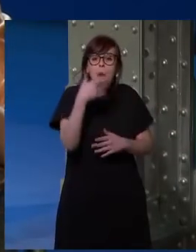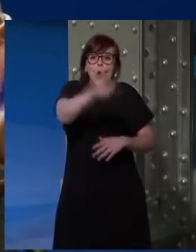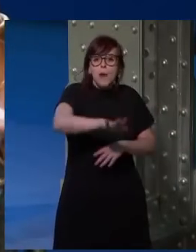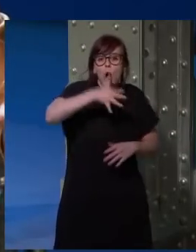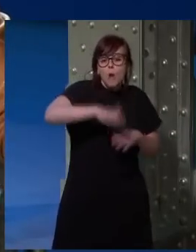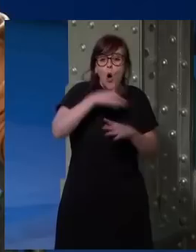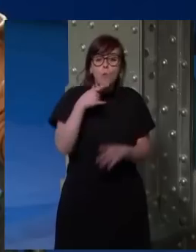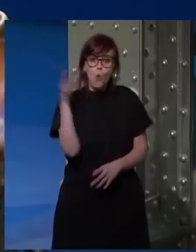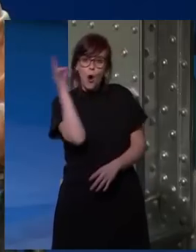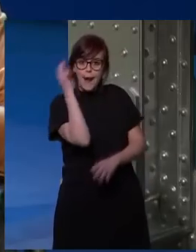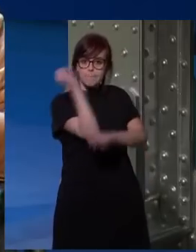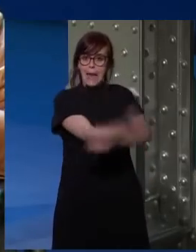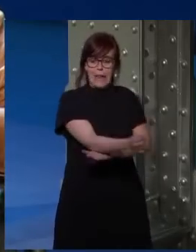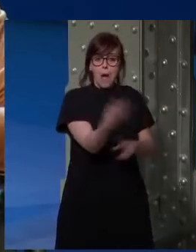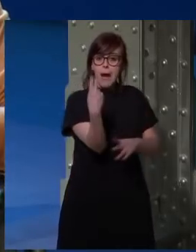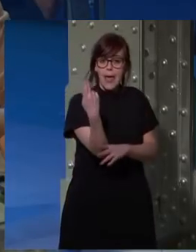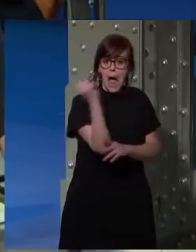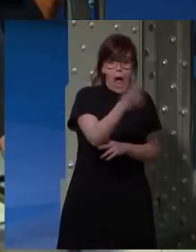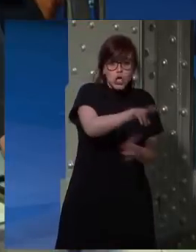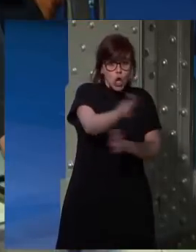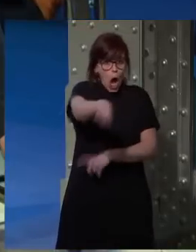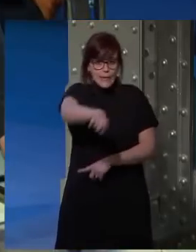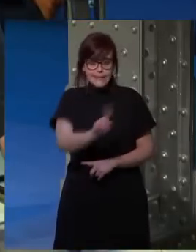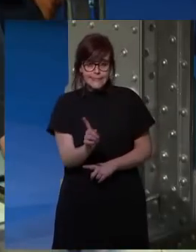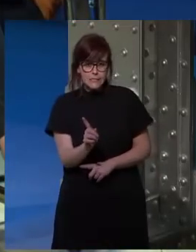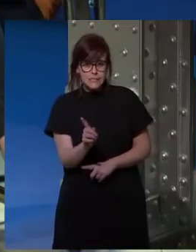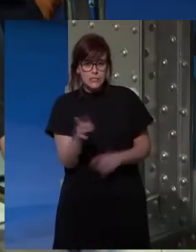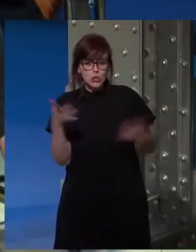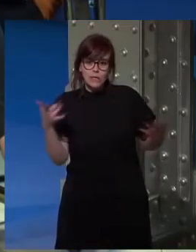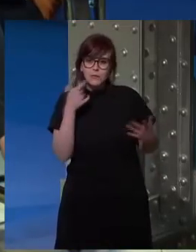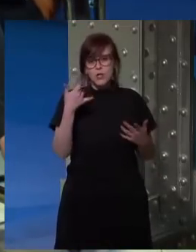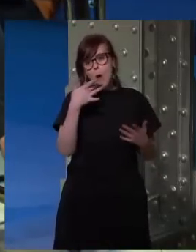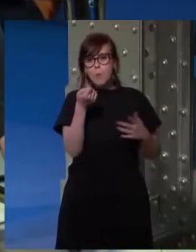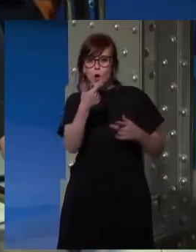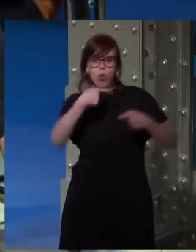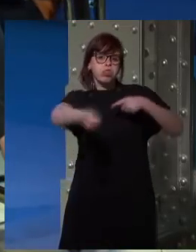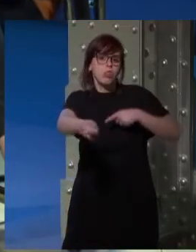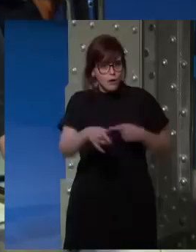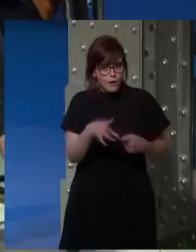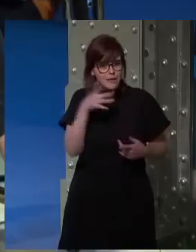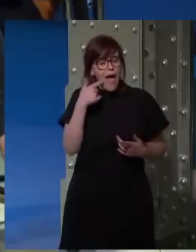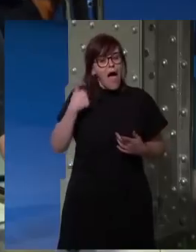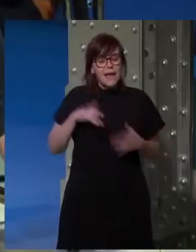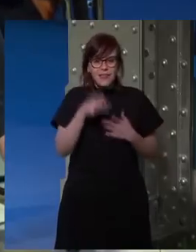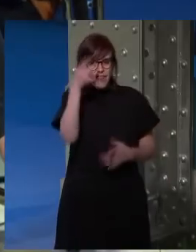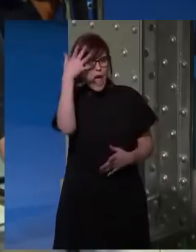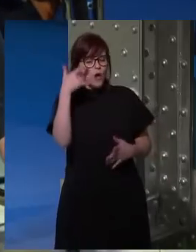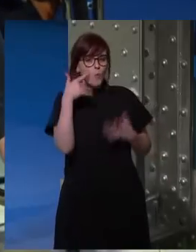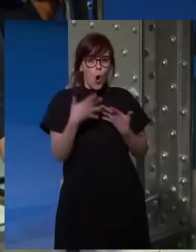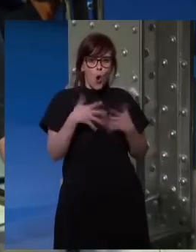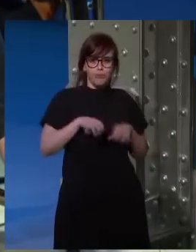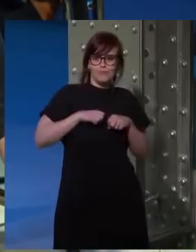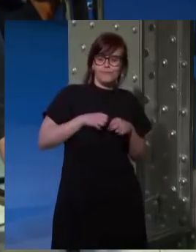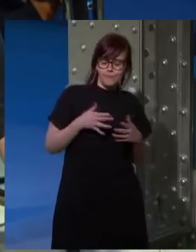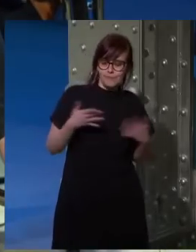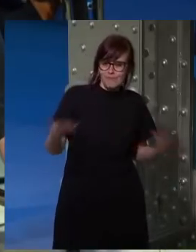sus mujeres, sino las parejas nuevas de sus Pero bueno, ya había lanzado también el mensaje, ya nos quedamos con la idea esta, ¿no? No,